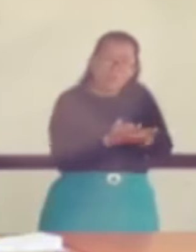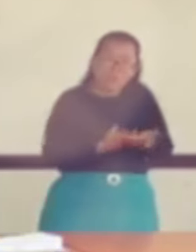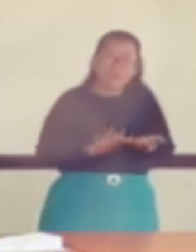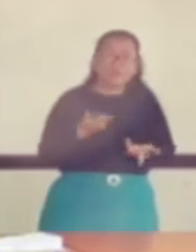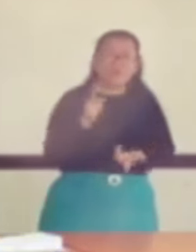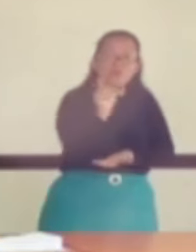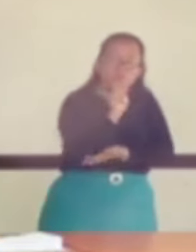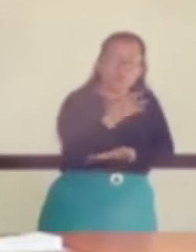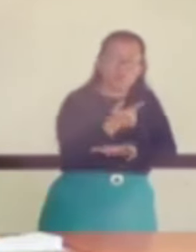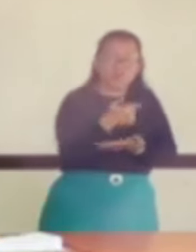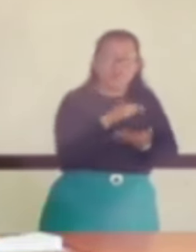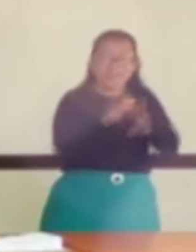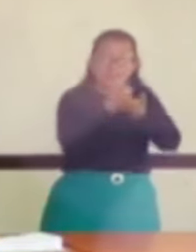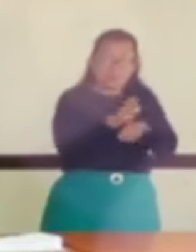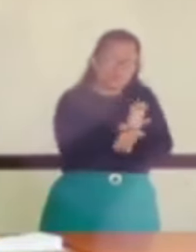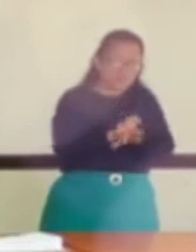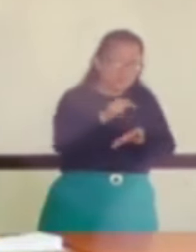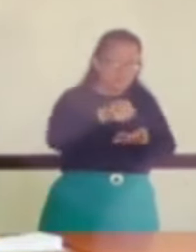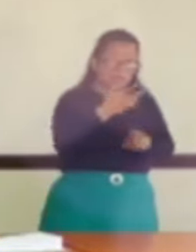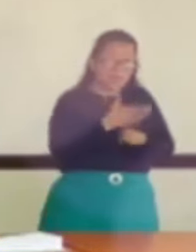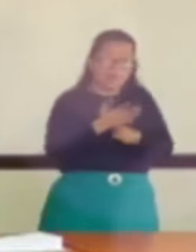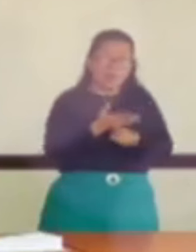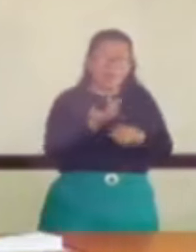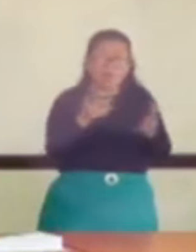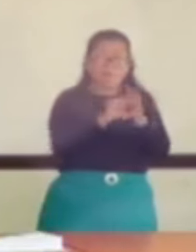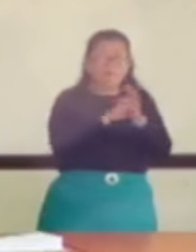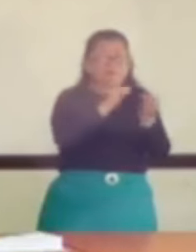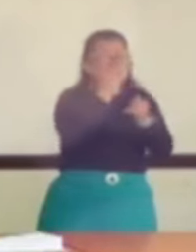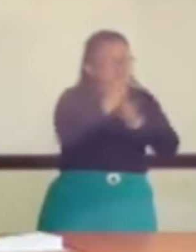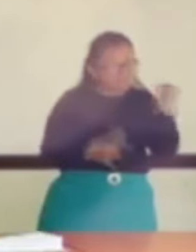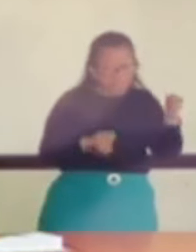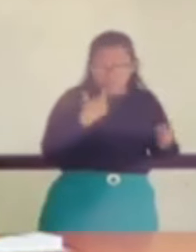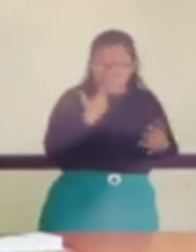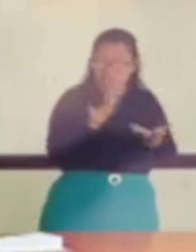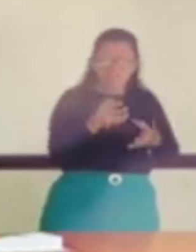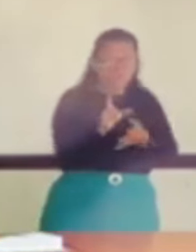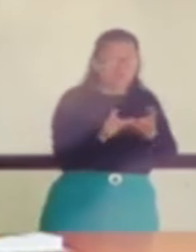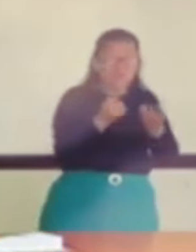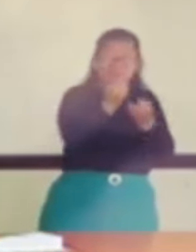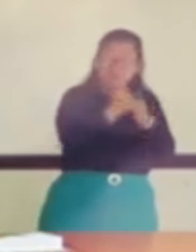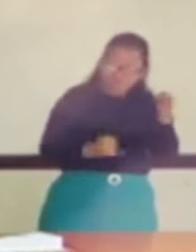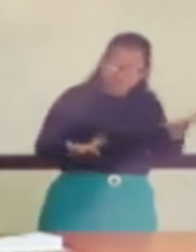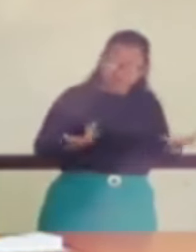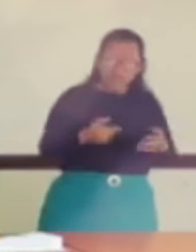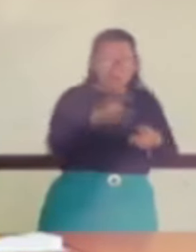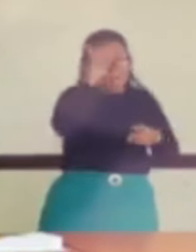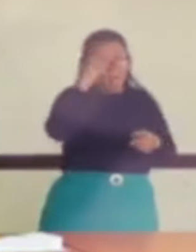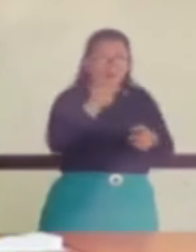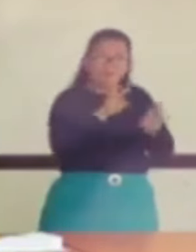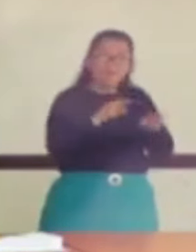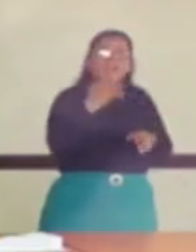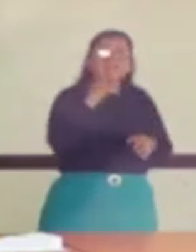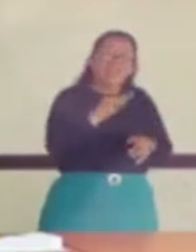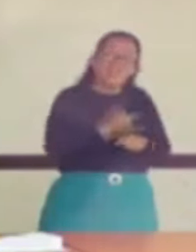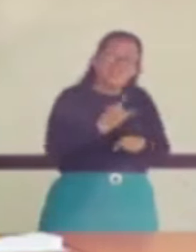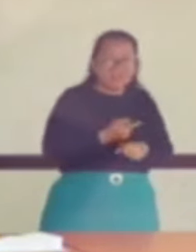de casos, y cuando haya desabastecimiento o disminución del abastecimiento, sea porque se está respondiendo a las necesidades de la población